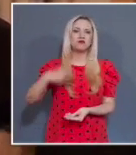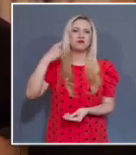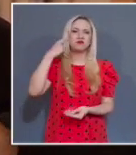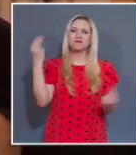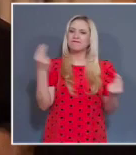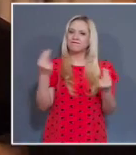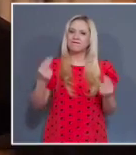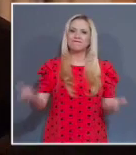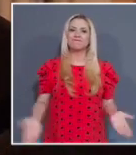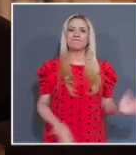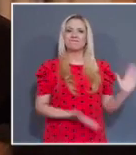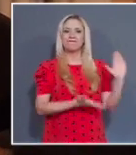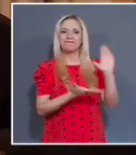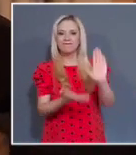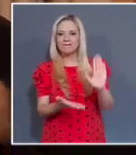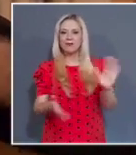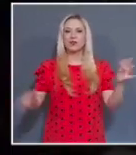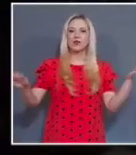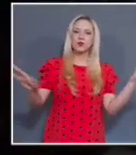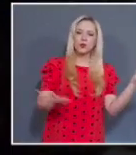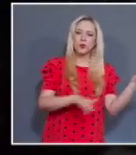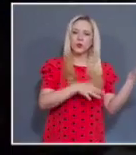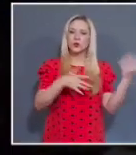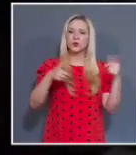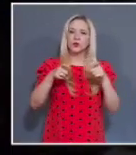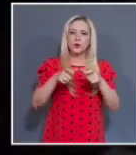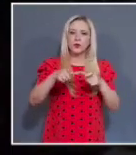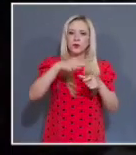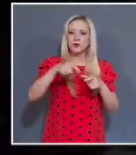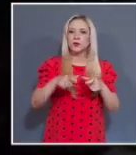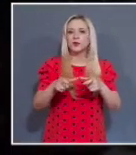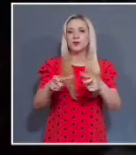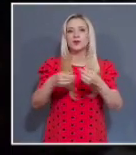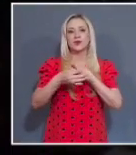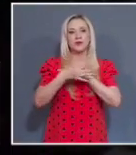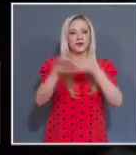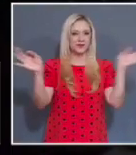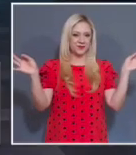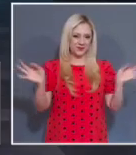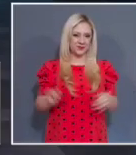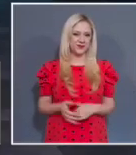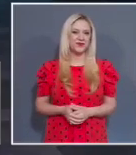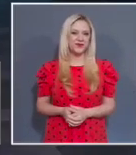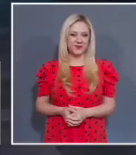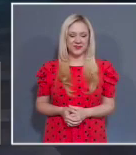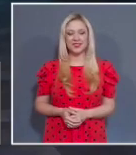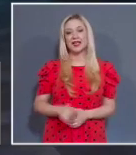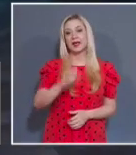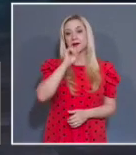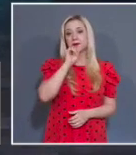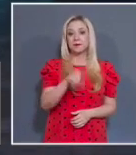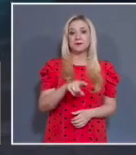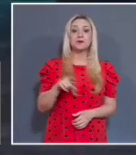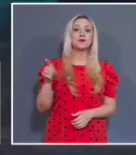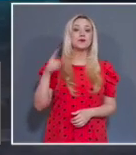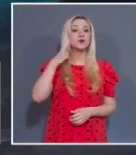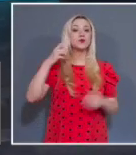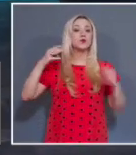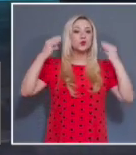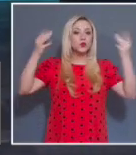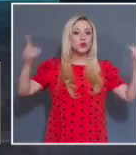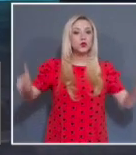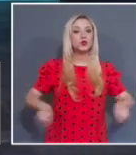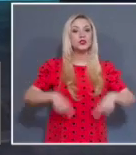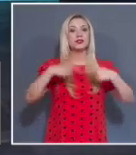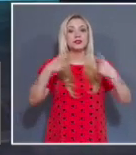repertorio, tocarlo, grabarlo, darlo a conocer. Comentar, Oscar, que también interpretaron música de la destacada compositora